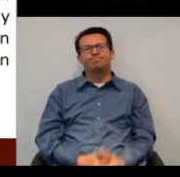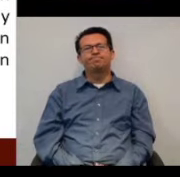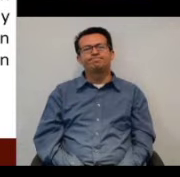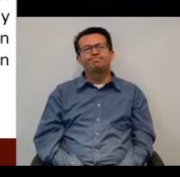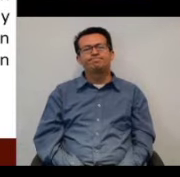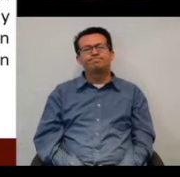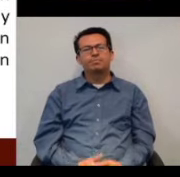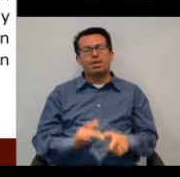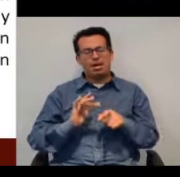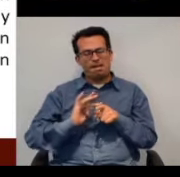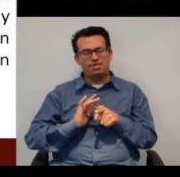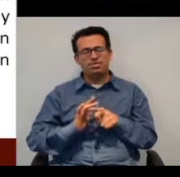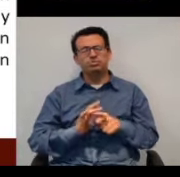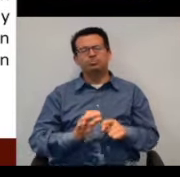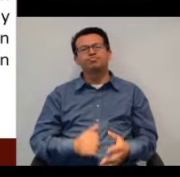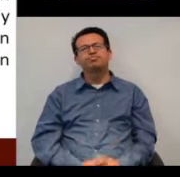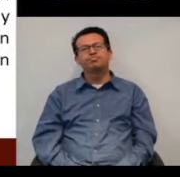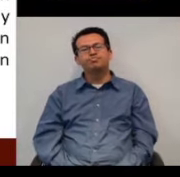la aplicación.